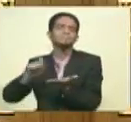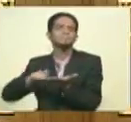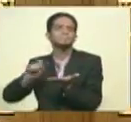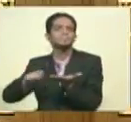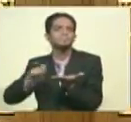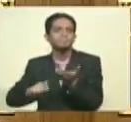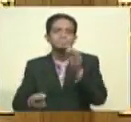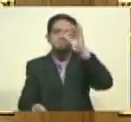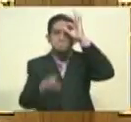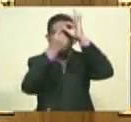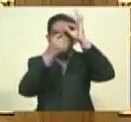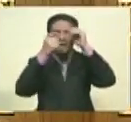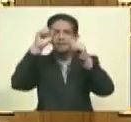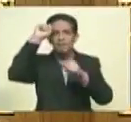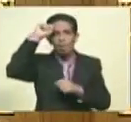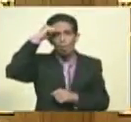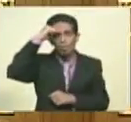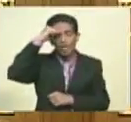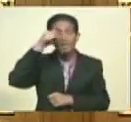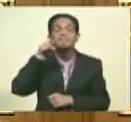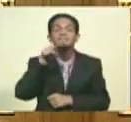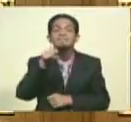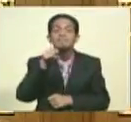eso es lo que nosotros